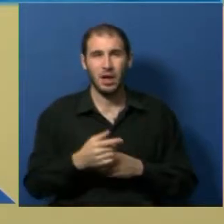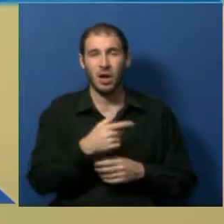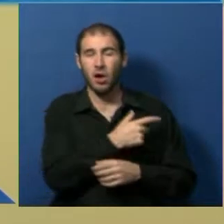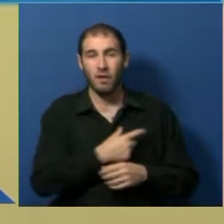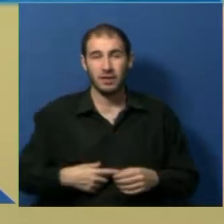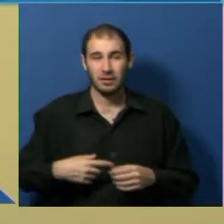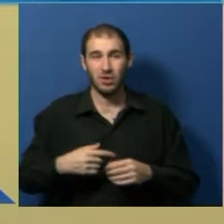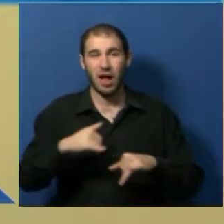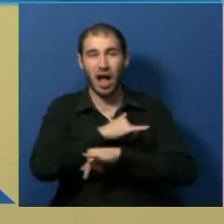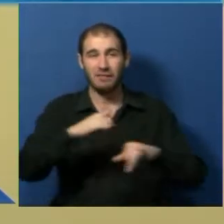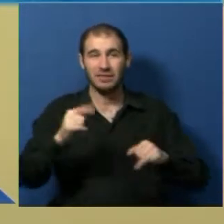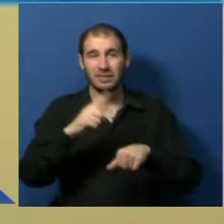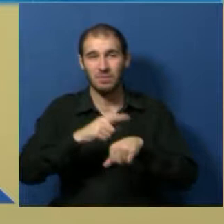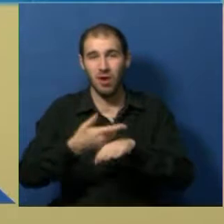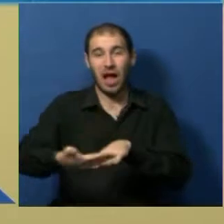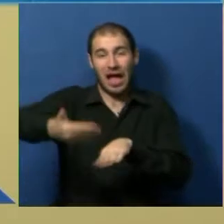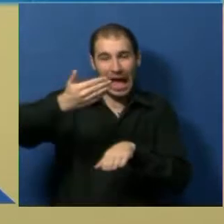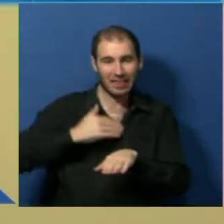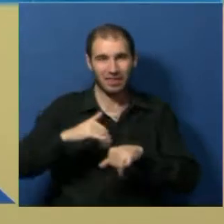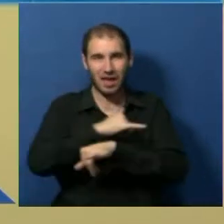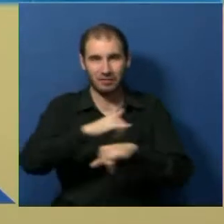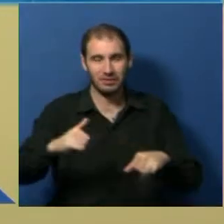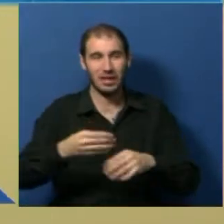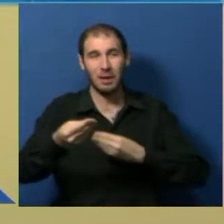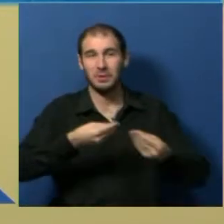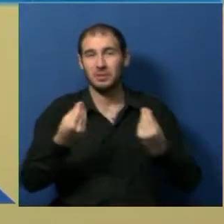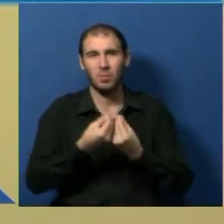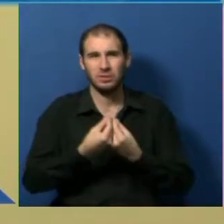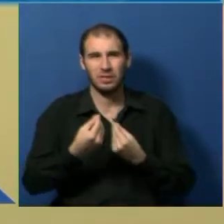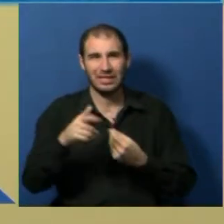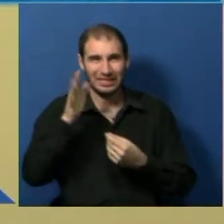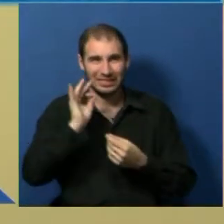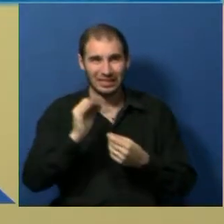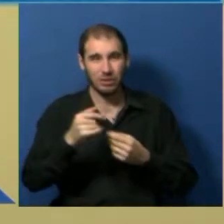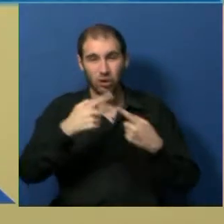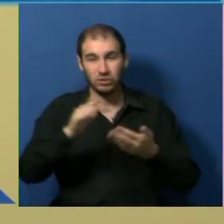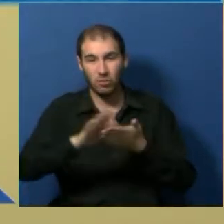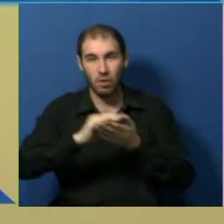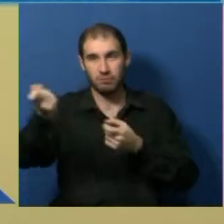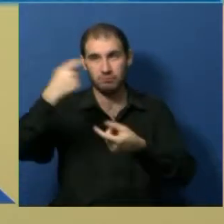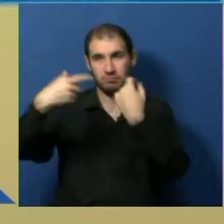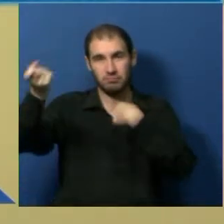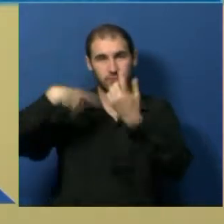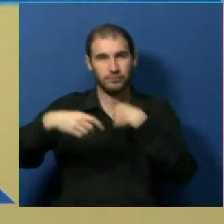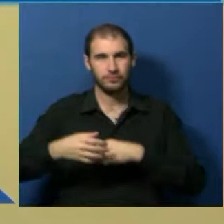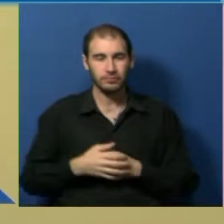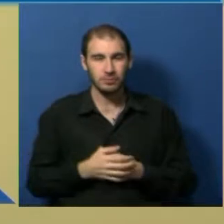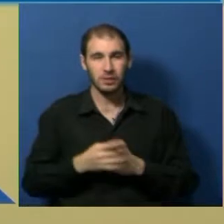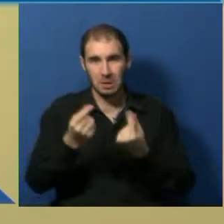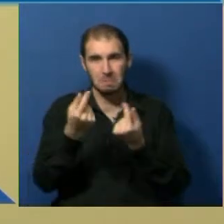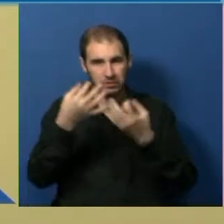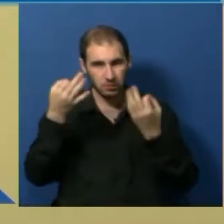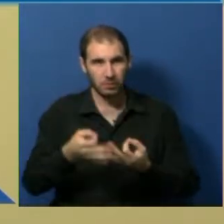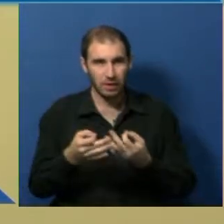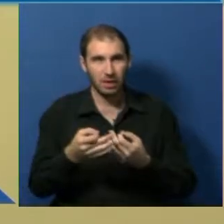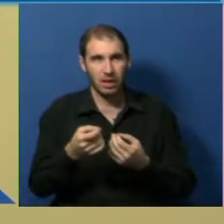anunció la medida, la anunció con mucho tiempo de anticipación. Entonces, muchas empresas que hicieron, sabiendo que iban a entrar productos nuevos y a buen precio,